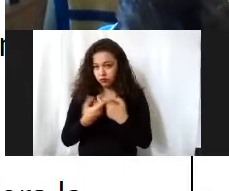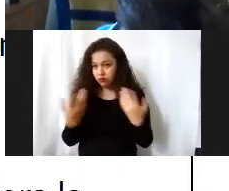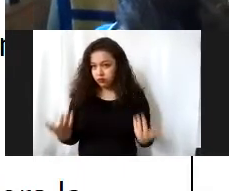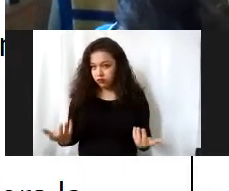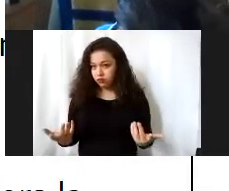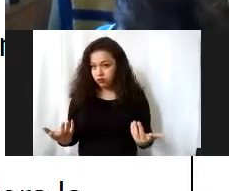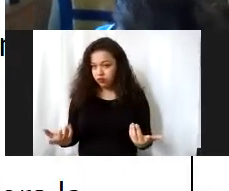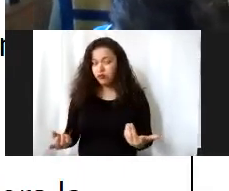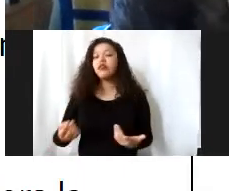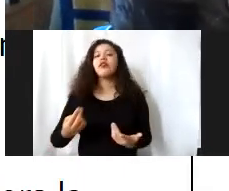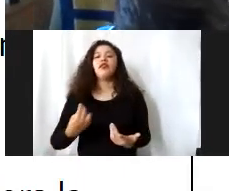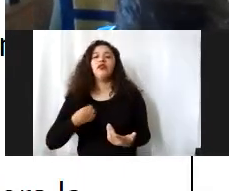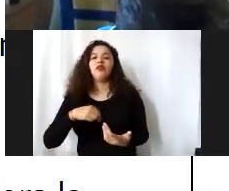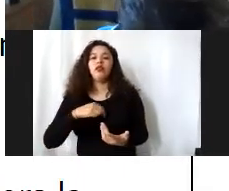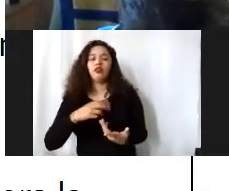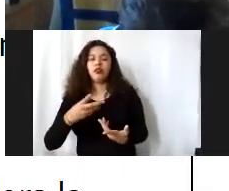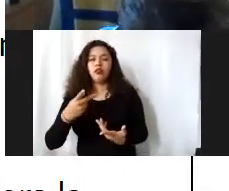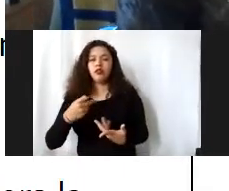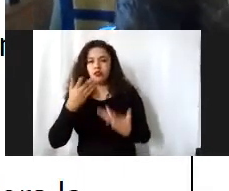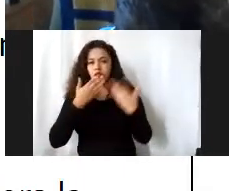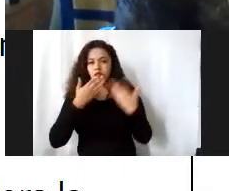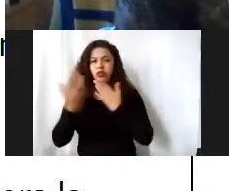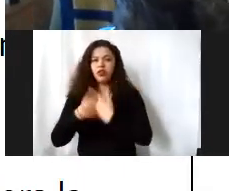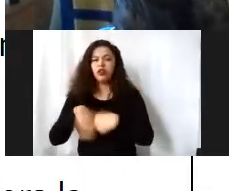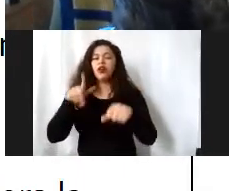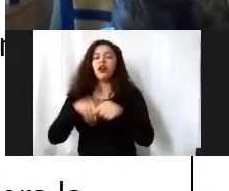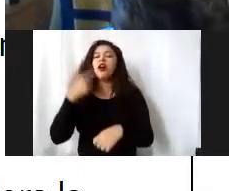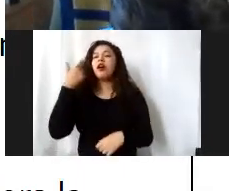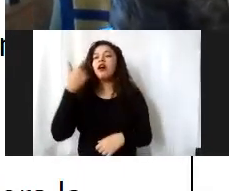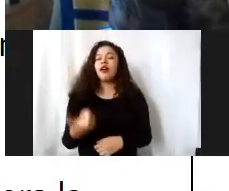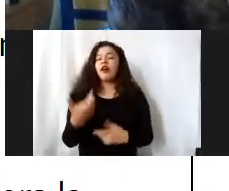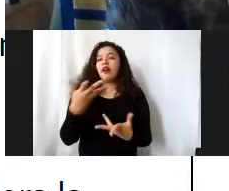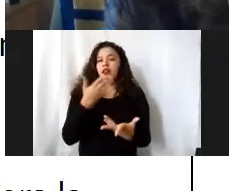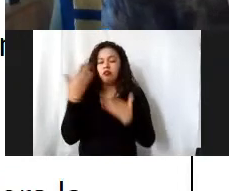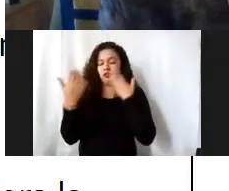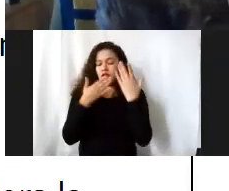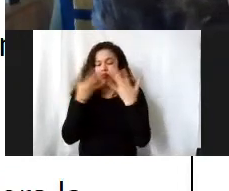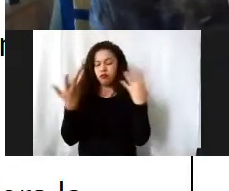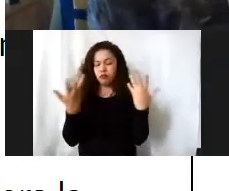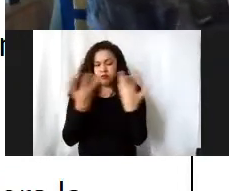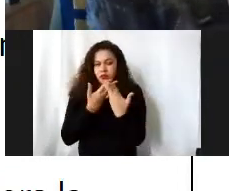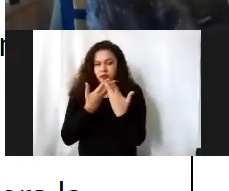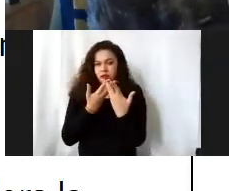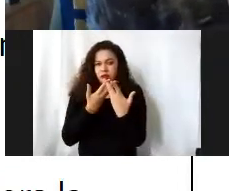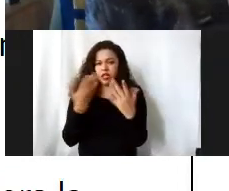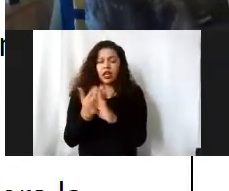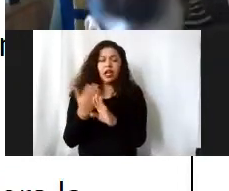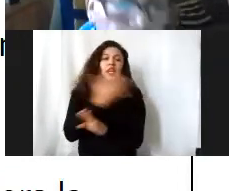un poco ese estudio socioeconómico que de alguna manera se hizo con